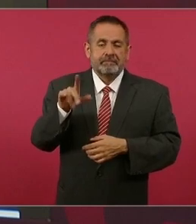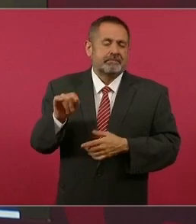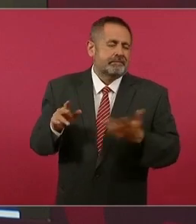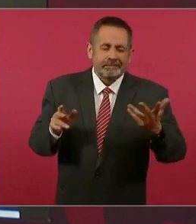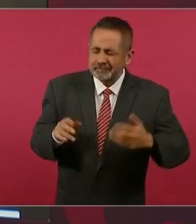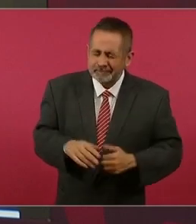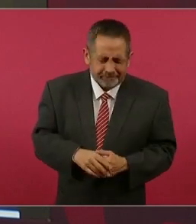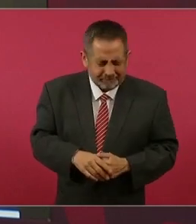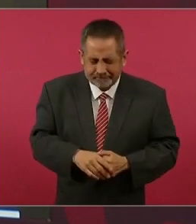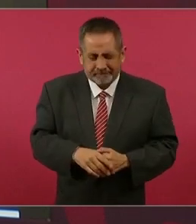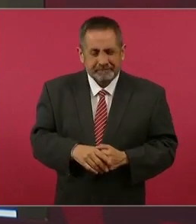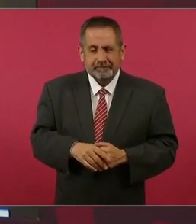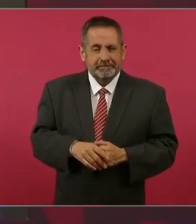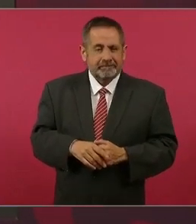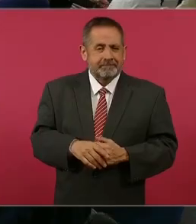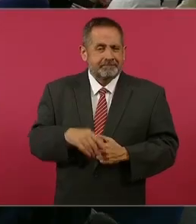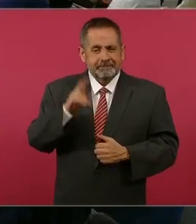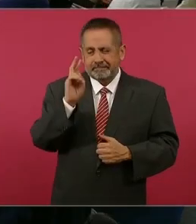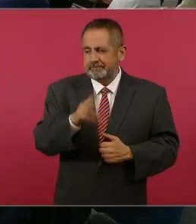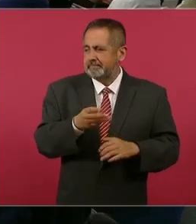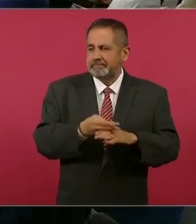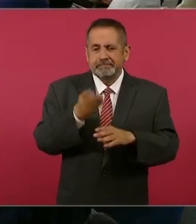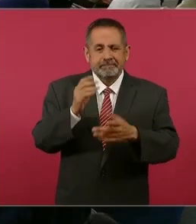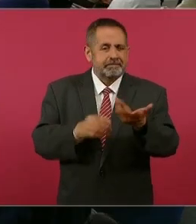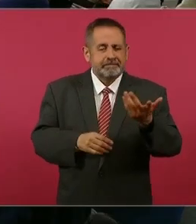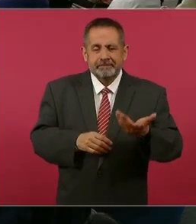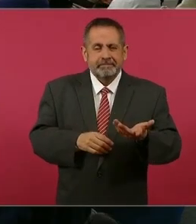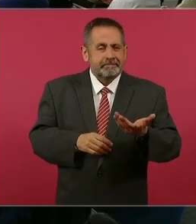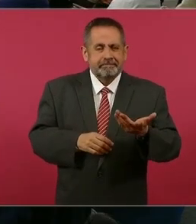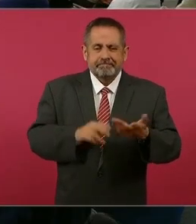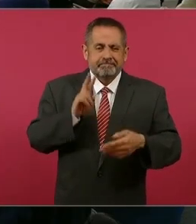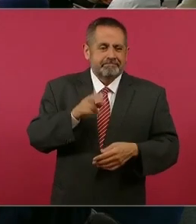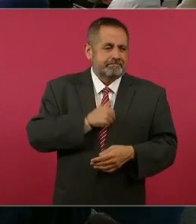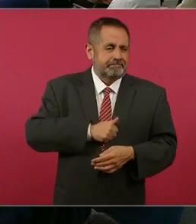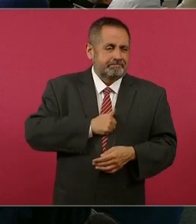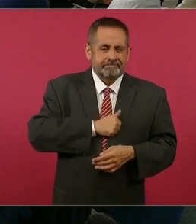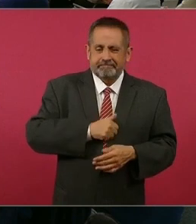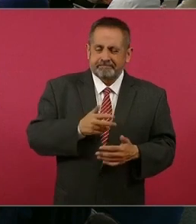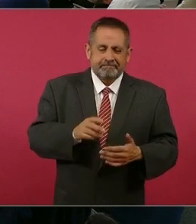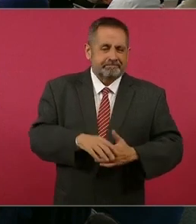pues una situación muy lamentable,